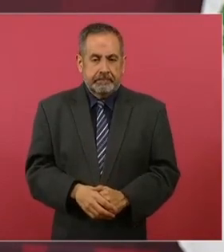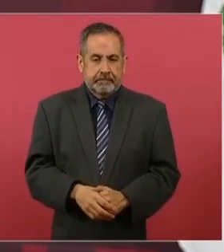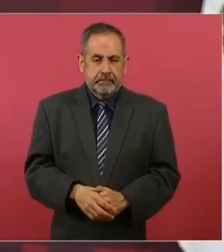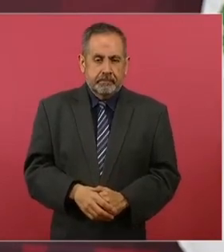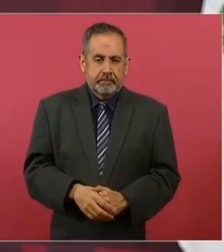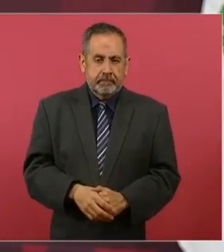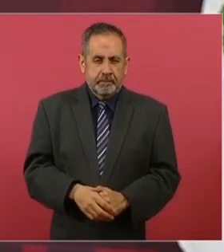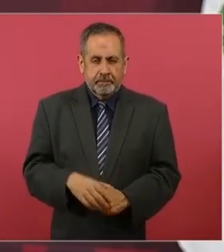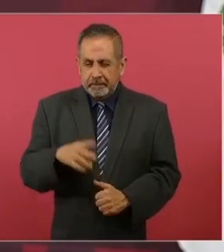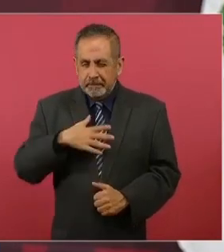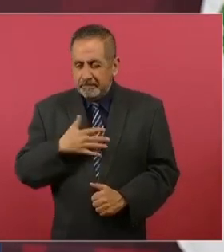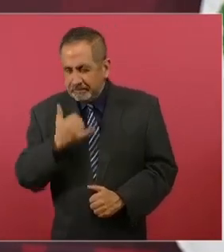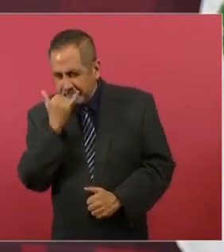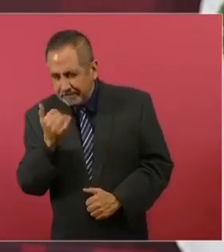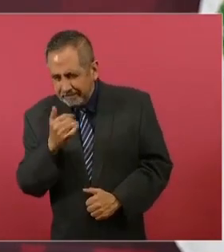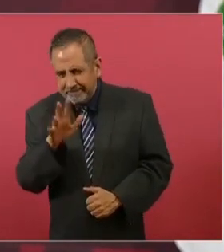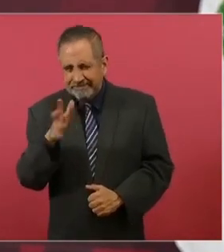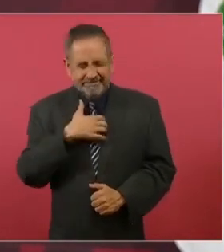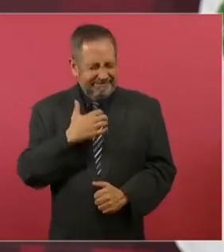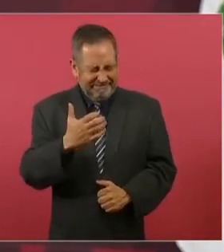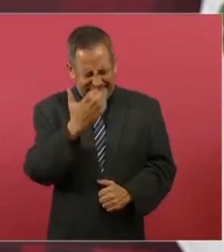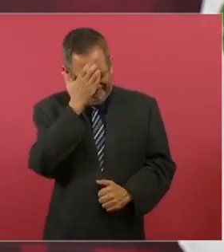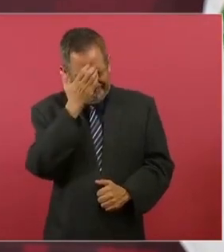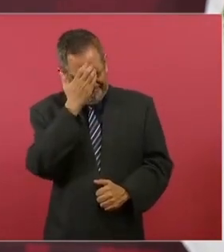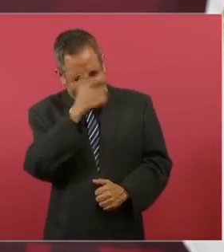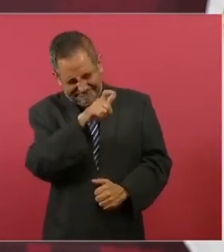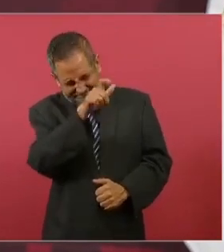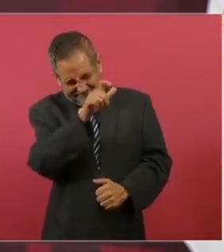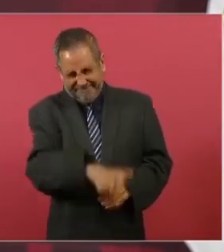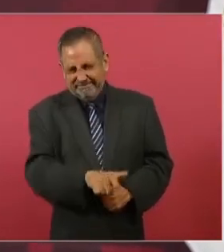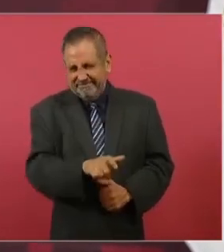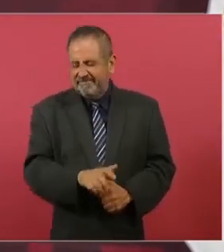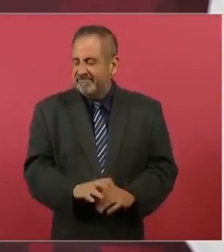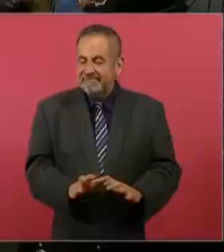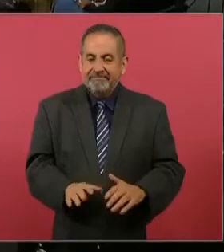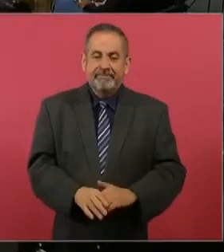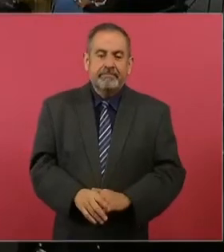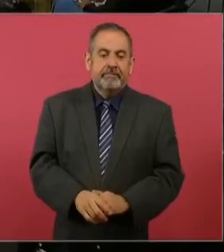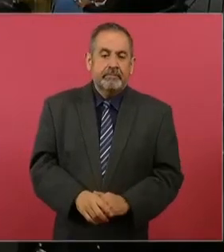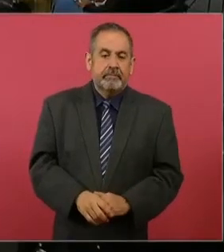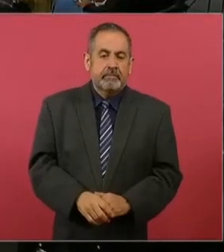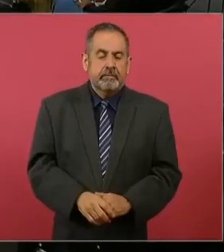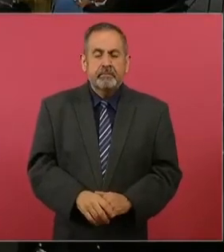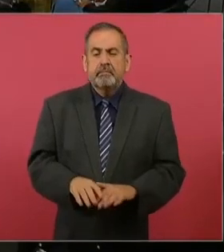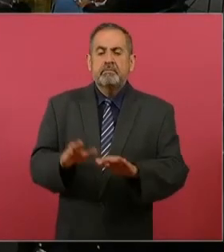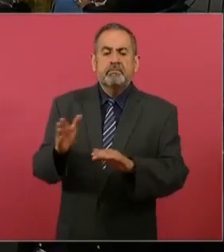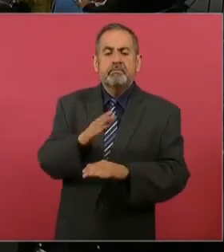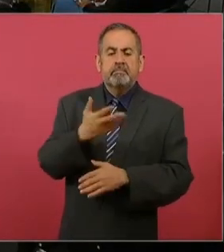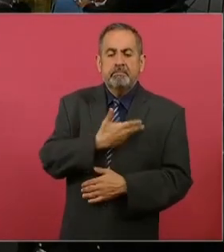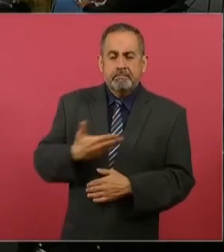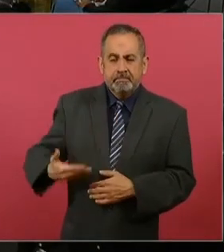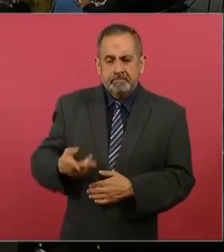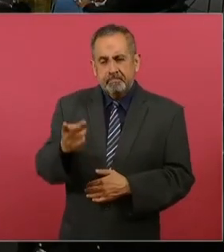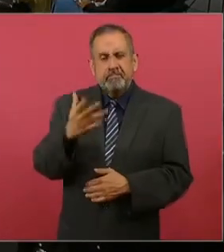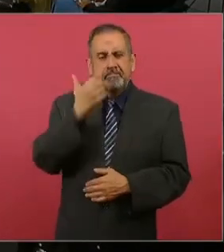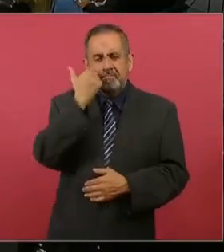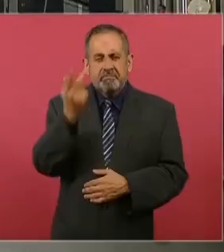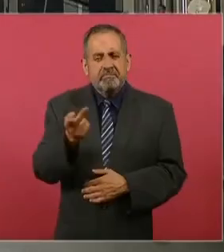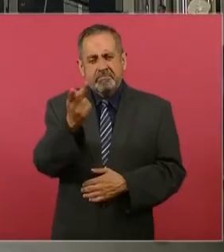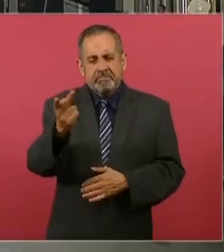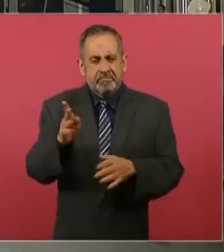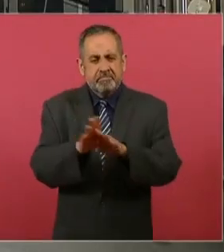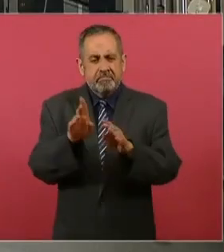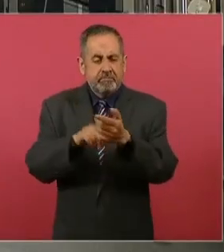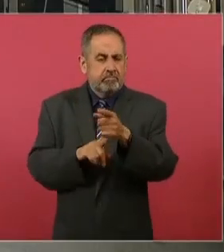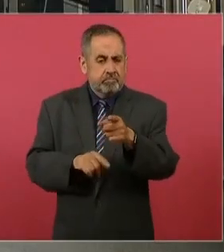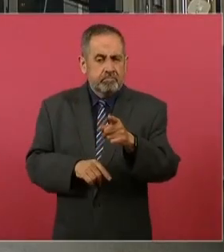¿Cómo me voy a equivocar? Si los conozco muy bien. Presidente, quisiera preguntarle también en algunos puntos de